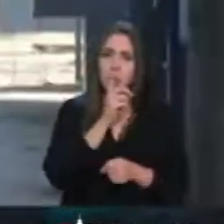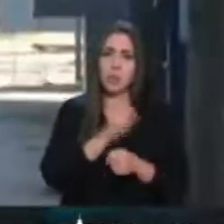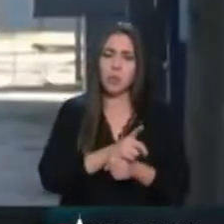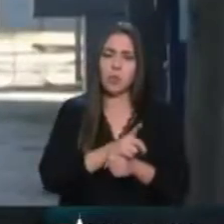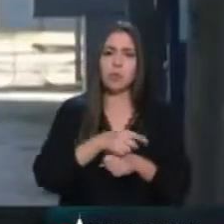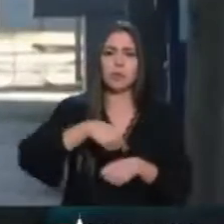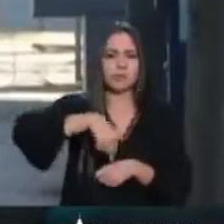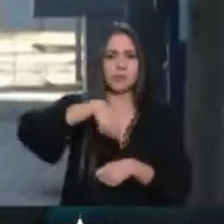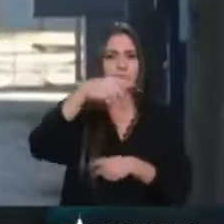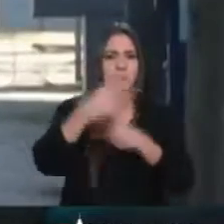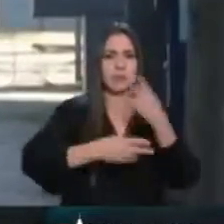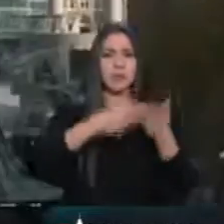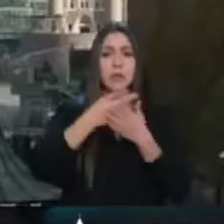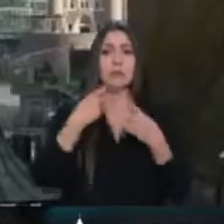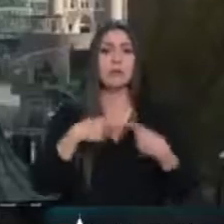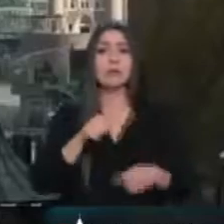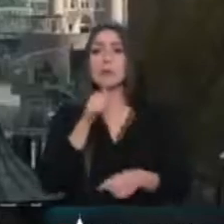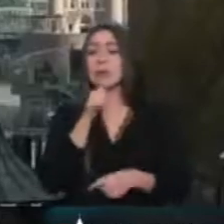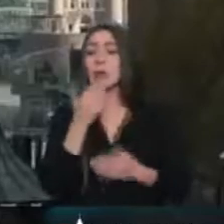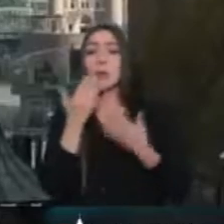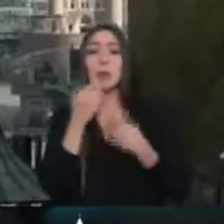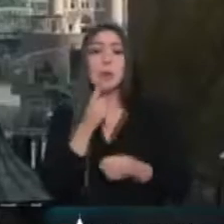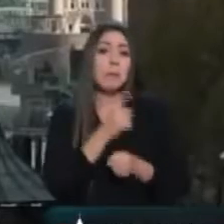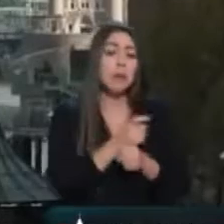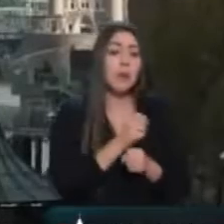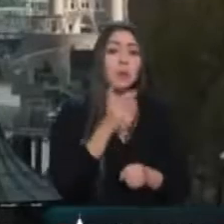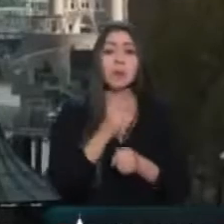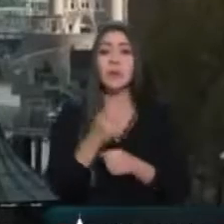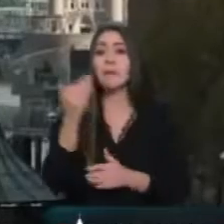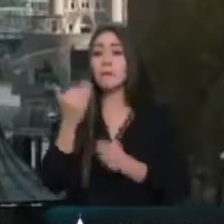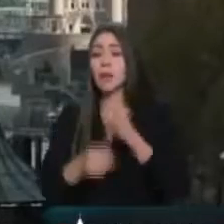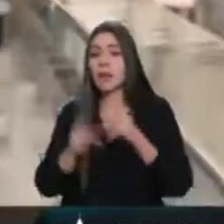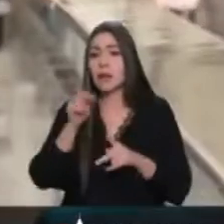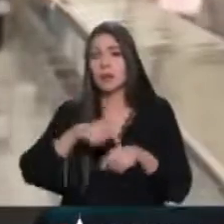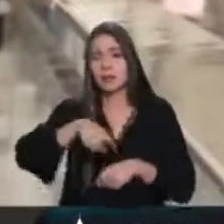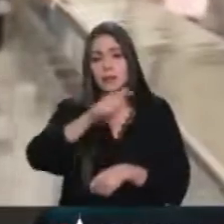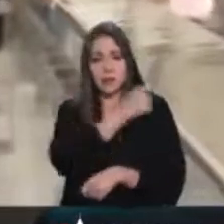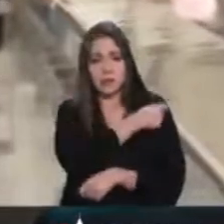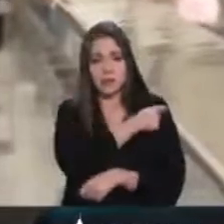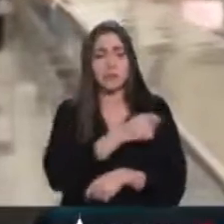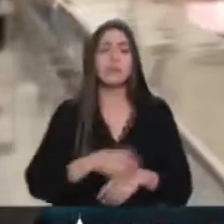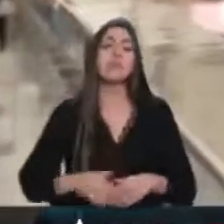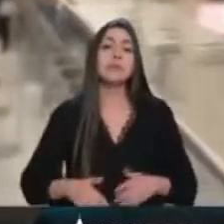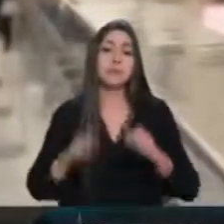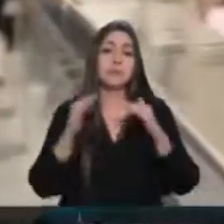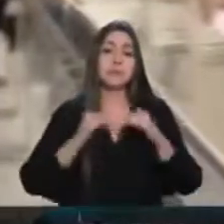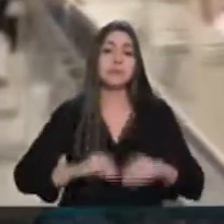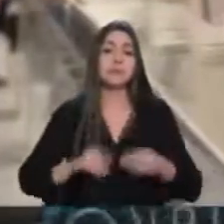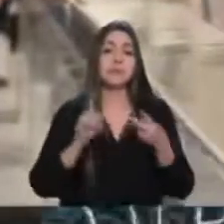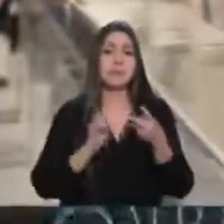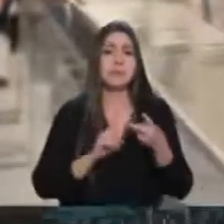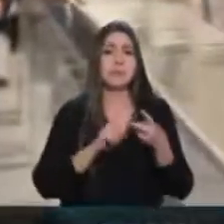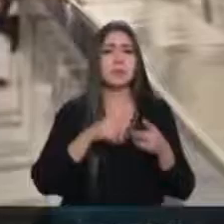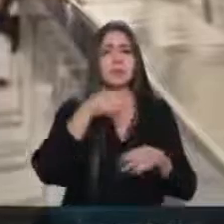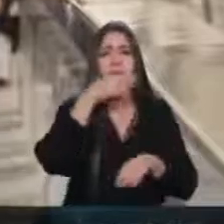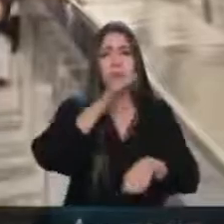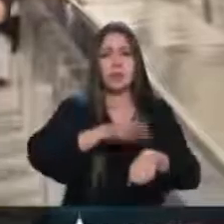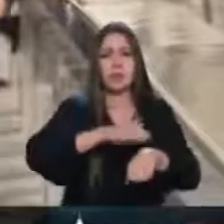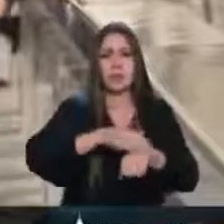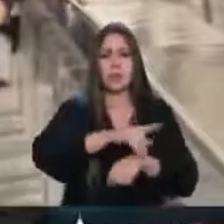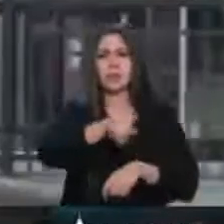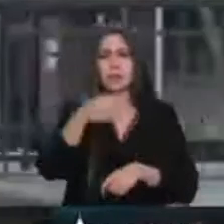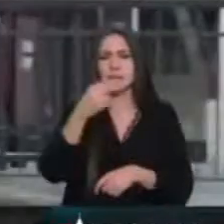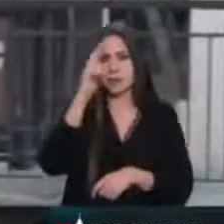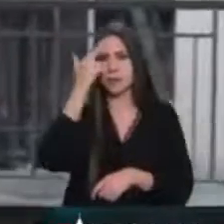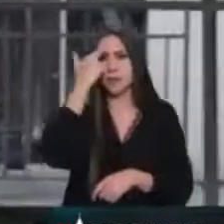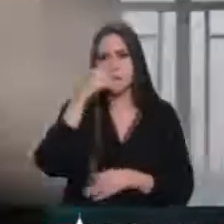sábado cualquier persona sin primera dosis o con segunda dosis pendiente se la aplique. En segundo lugar, es recordar algo que hemos